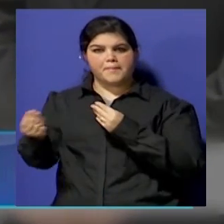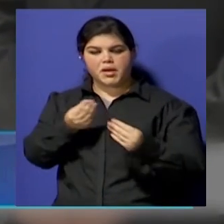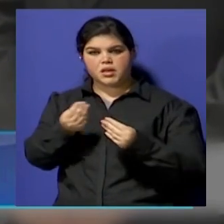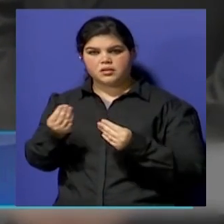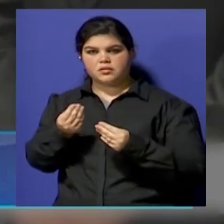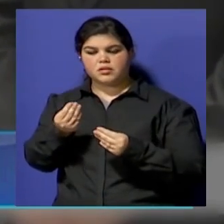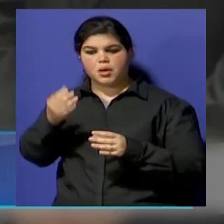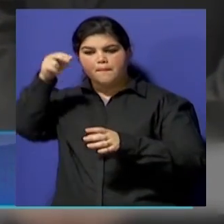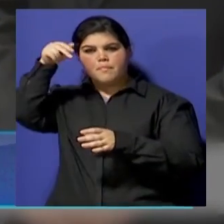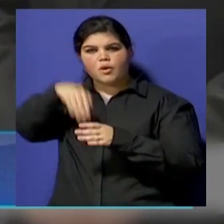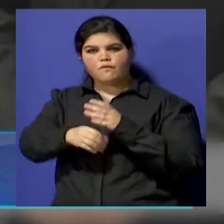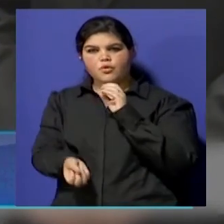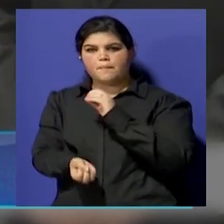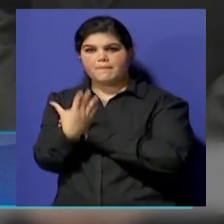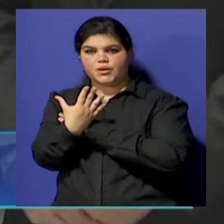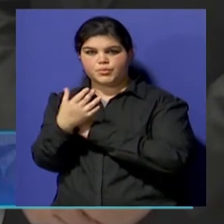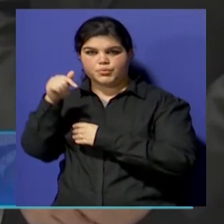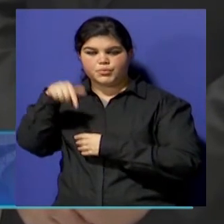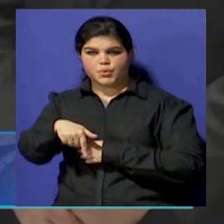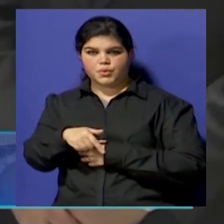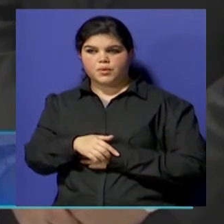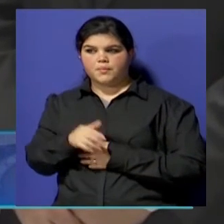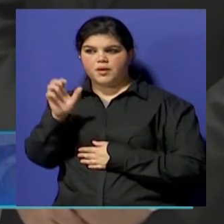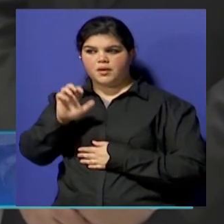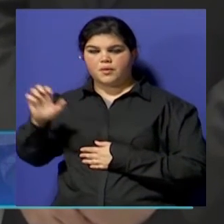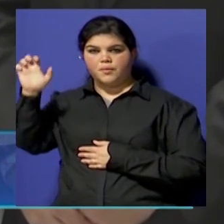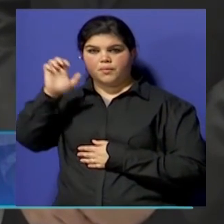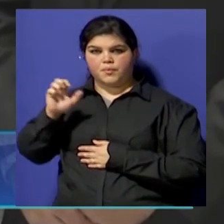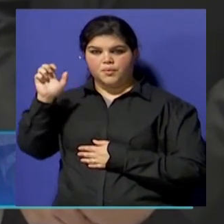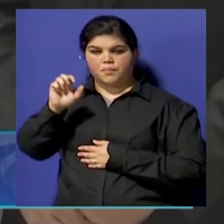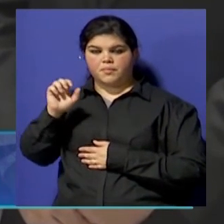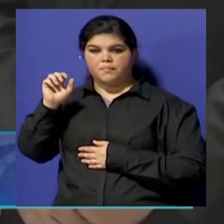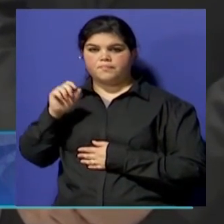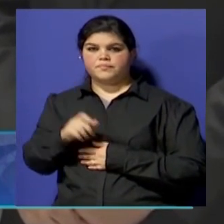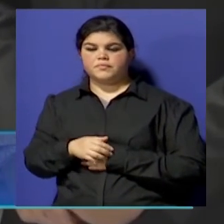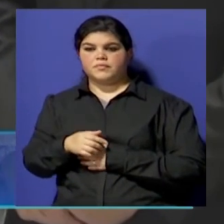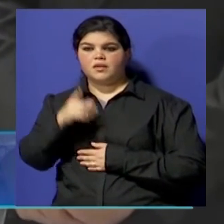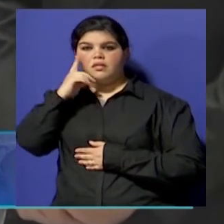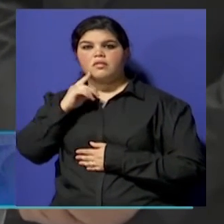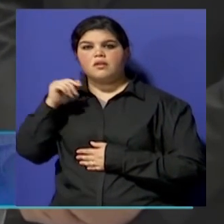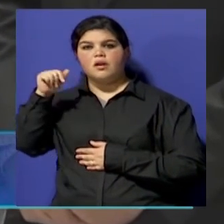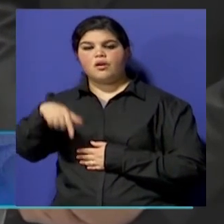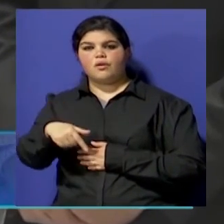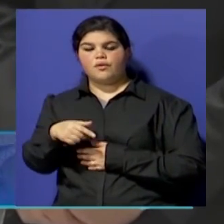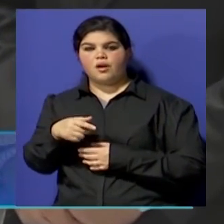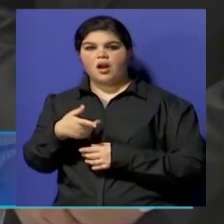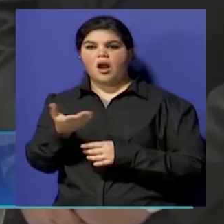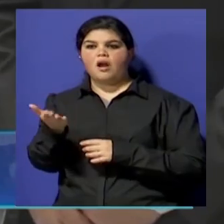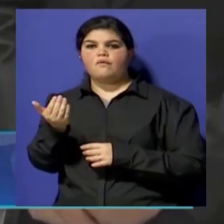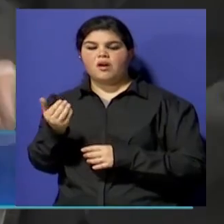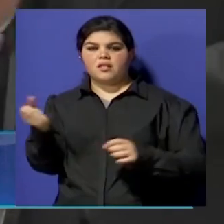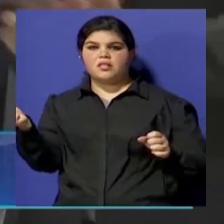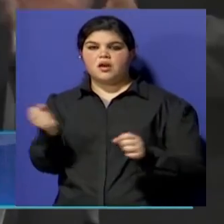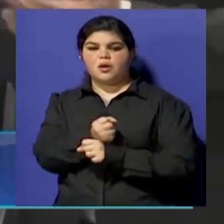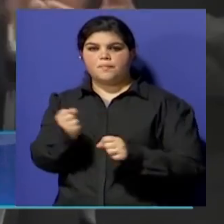la relación Mercosur-Unión Europea. O sea, hoy un tratado que está pendiente de libre comercio de Mercosur